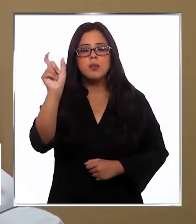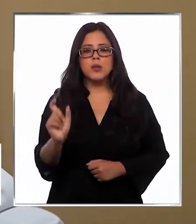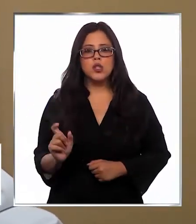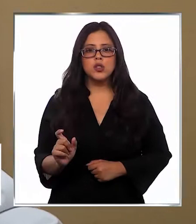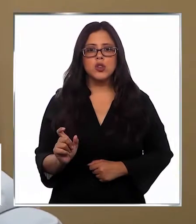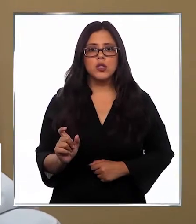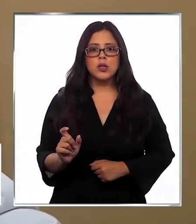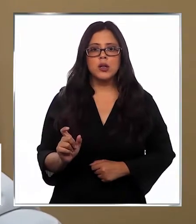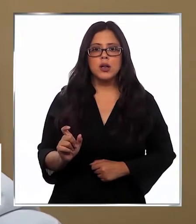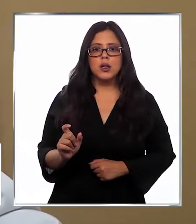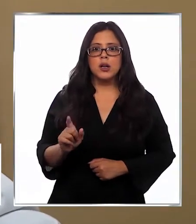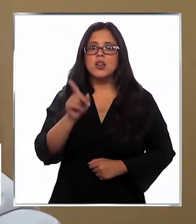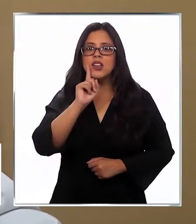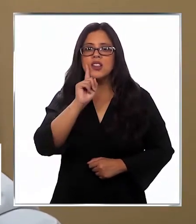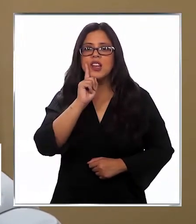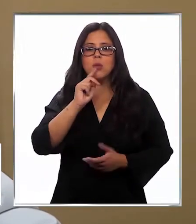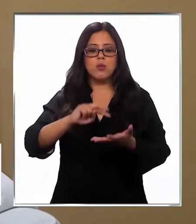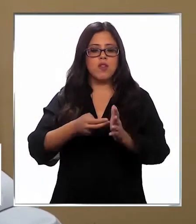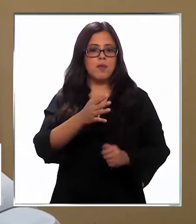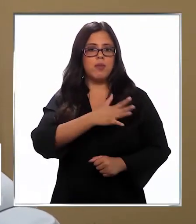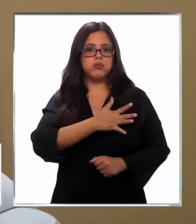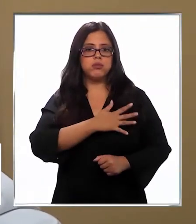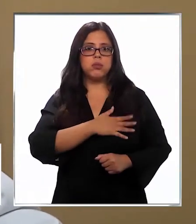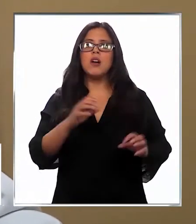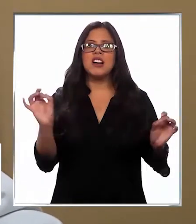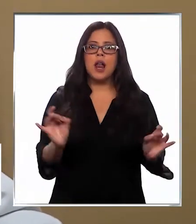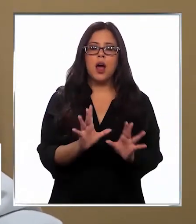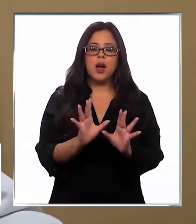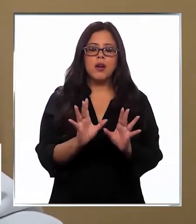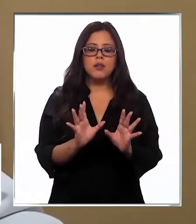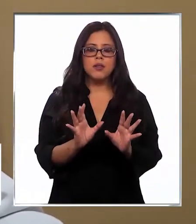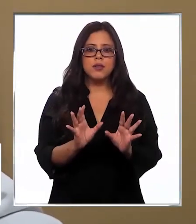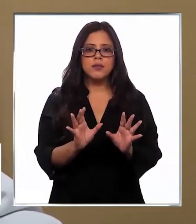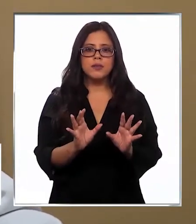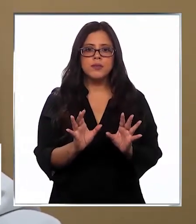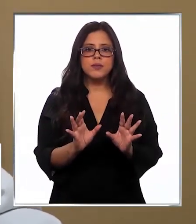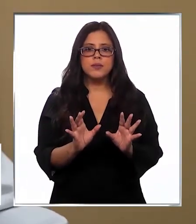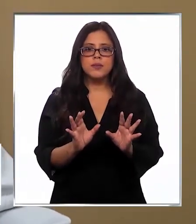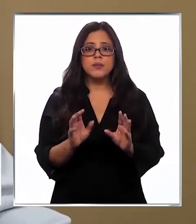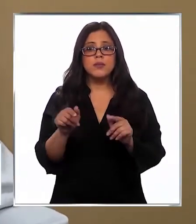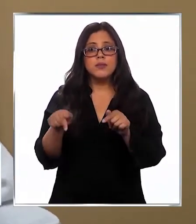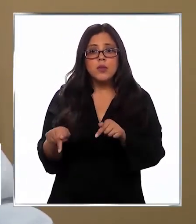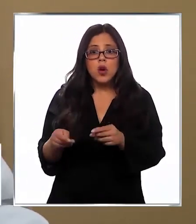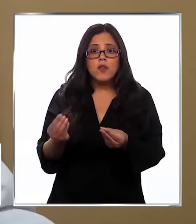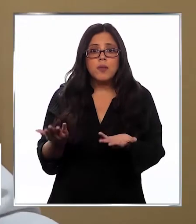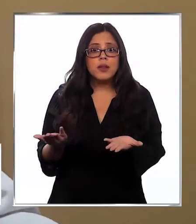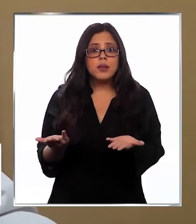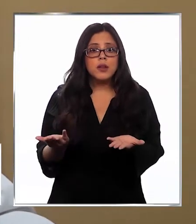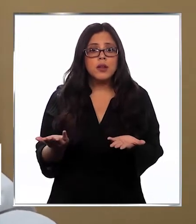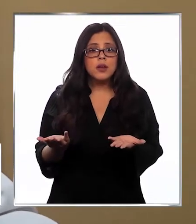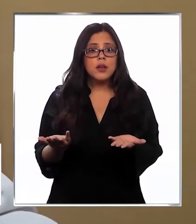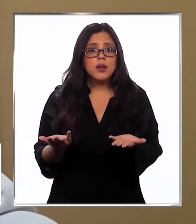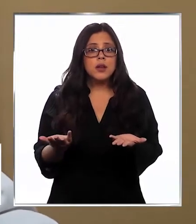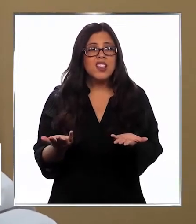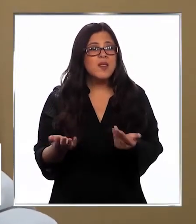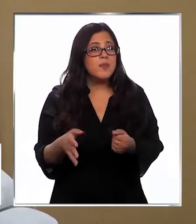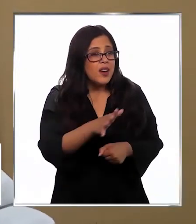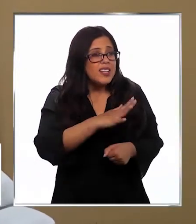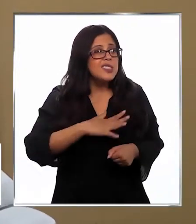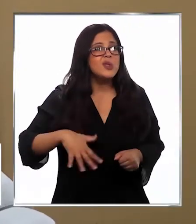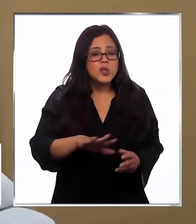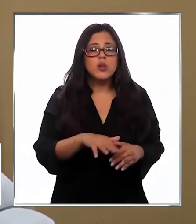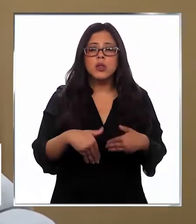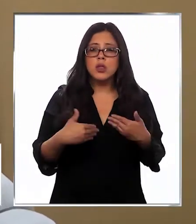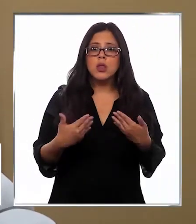paciente que tiene una patología cardíaca grave. Y que no podemos, simplemente por el hecho que estamos con